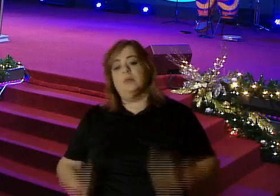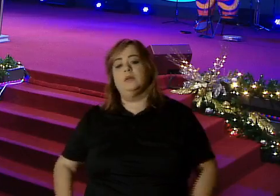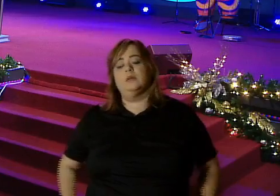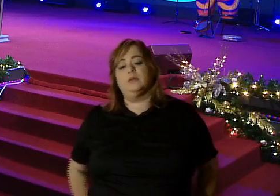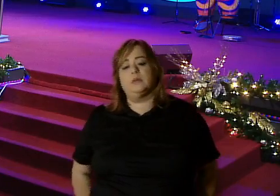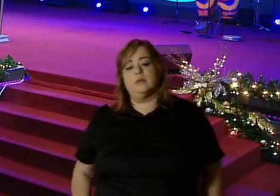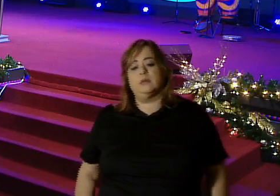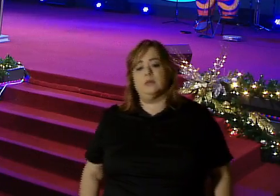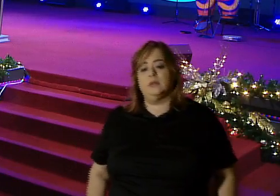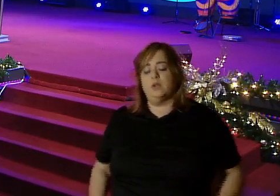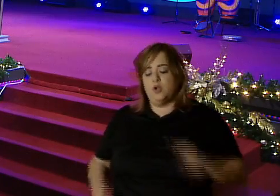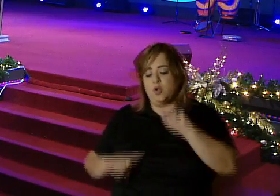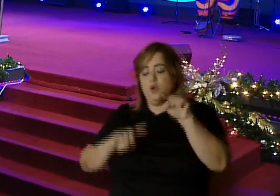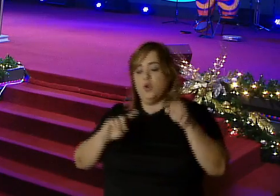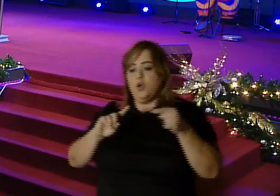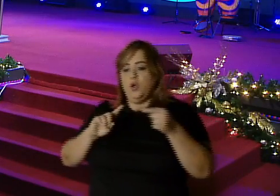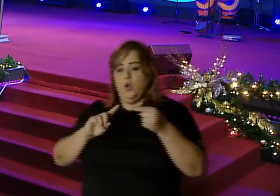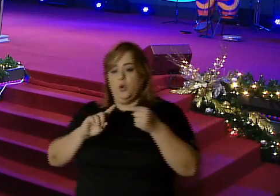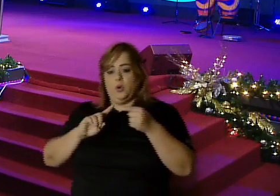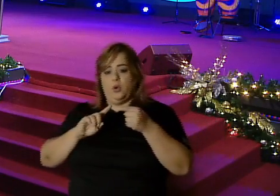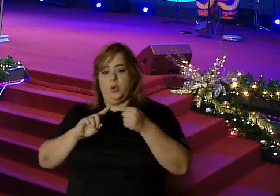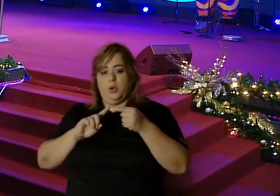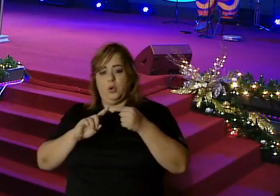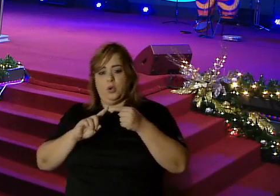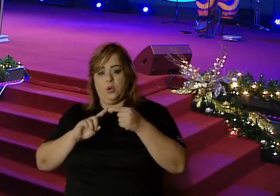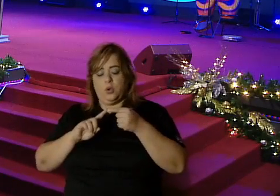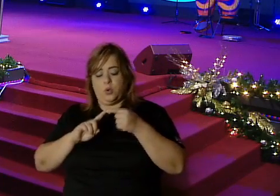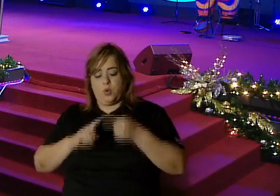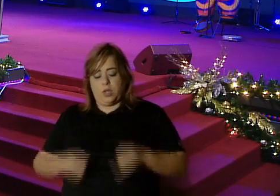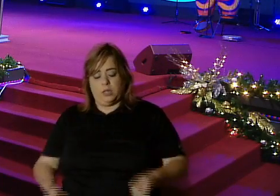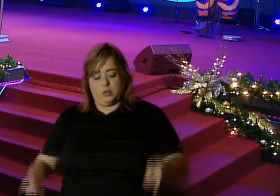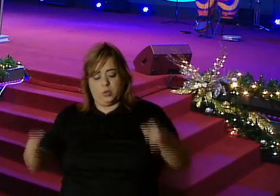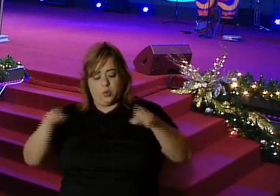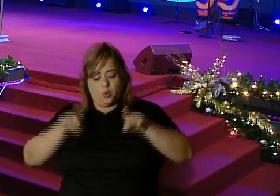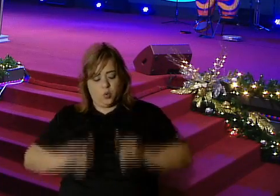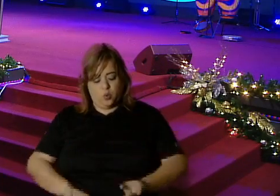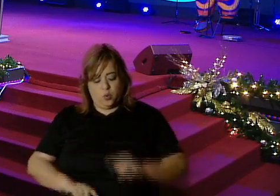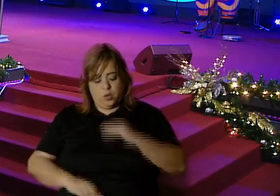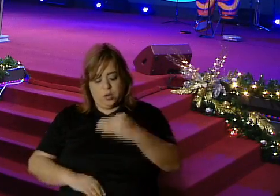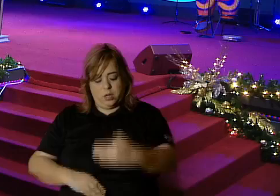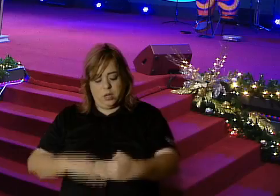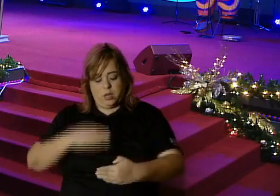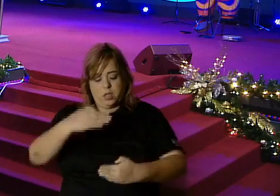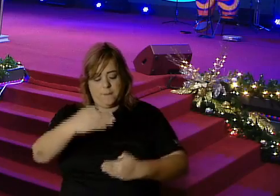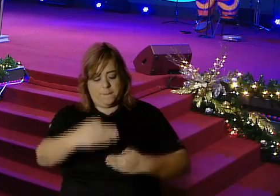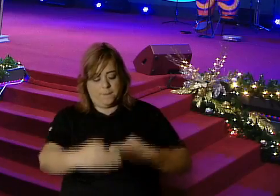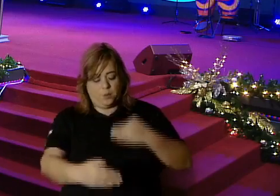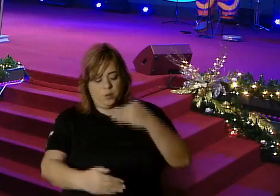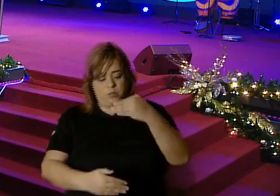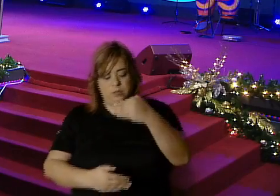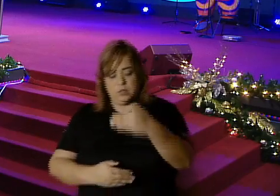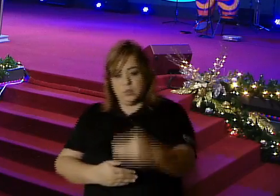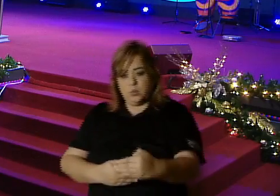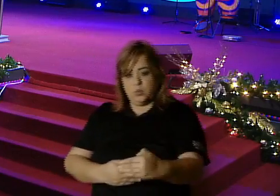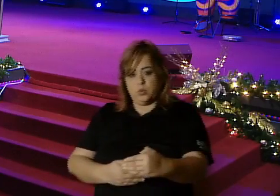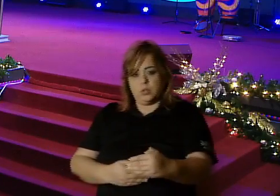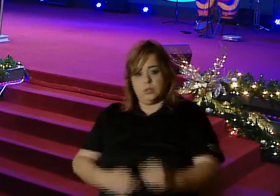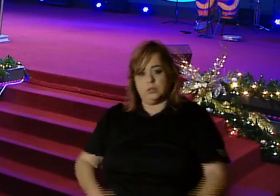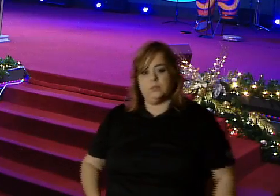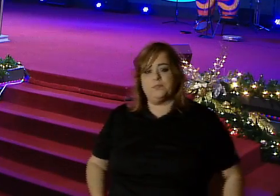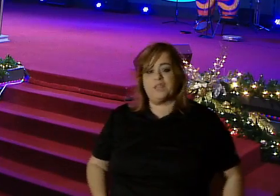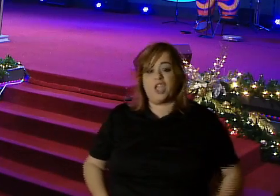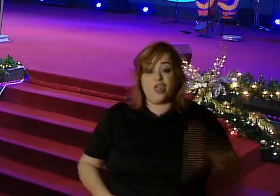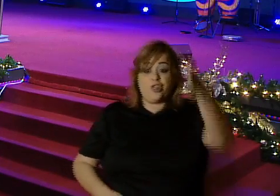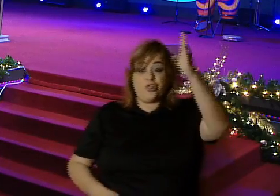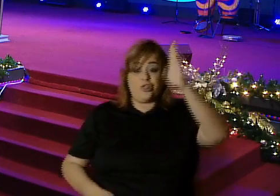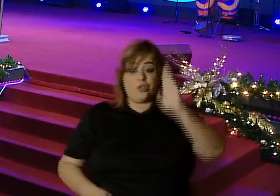Cuando pases por las aguas. Ah, yo no sabía eso. Cuando pases por las aguas, yo voy a estar